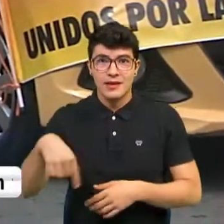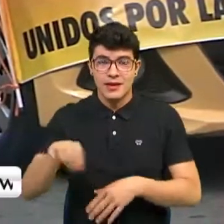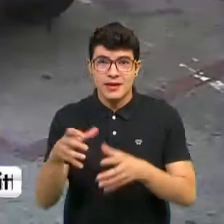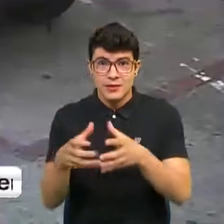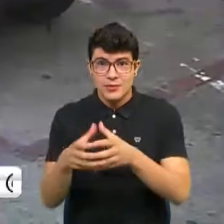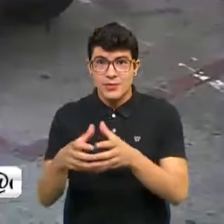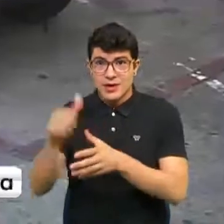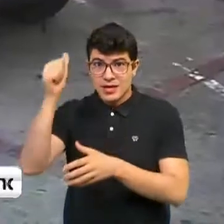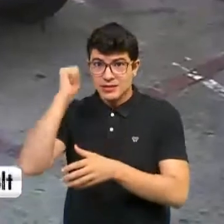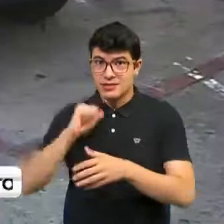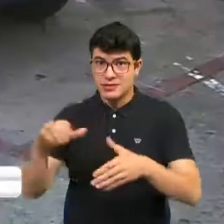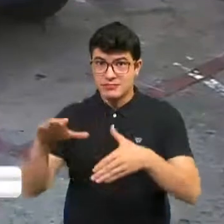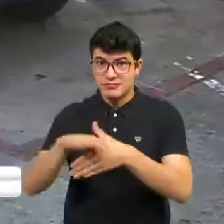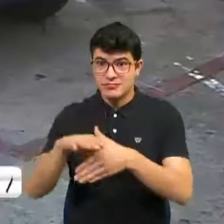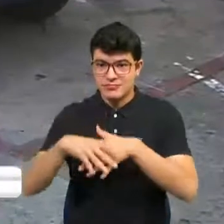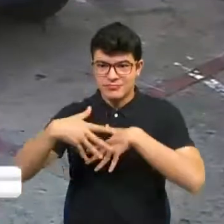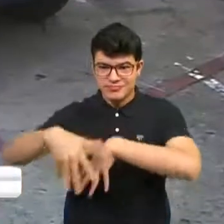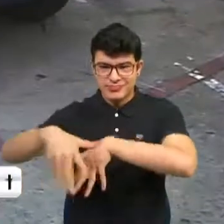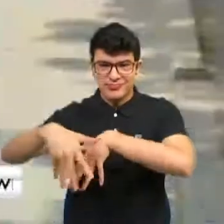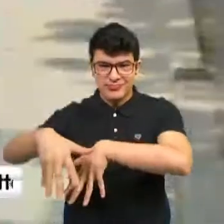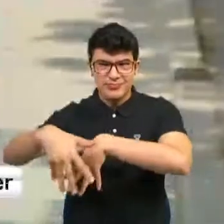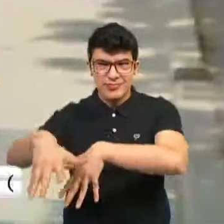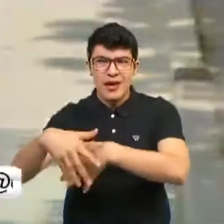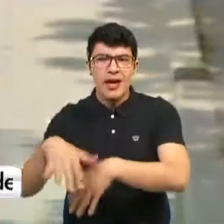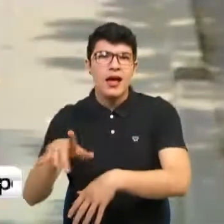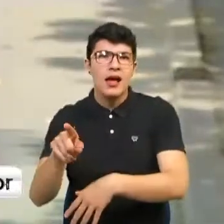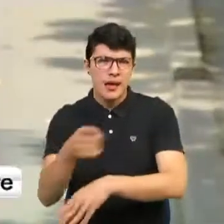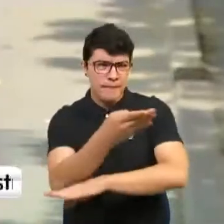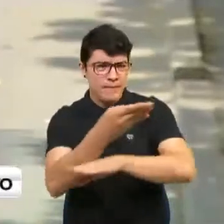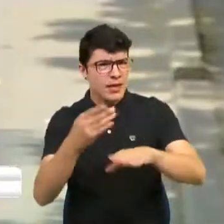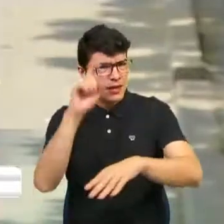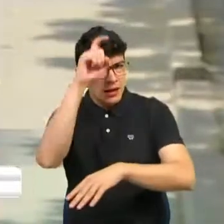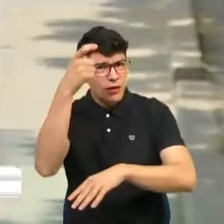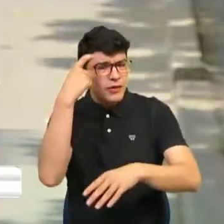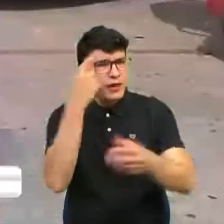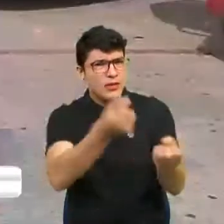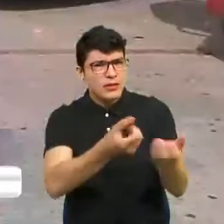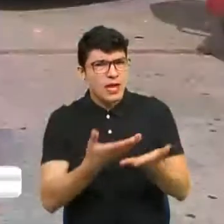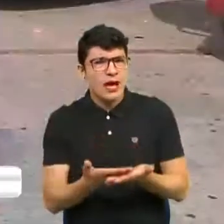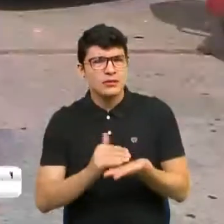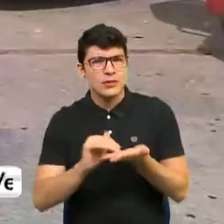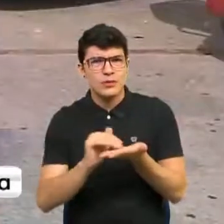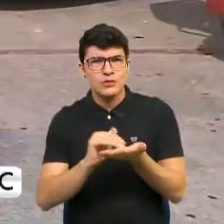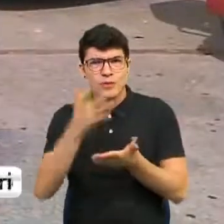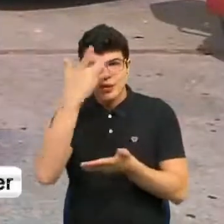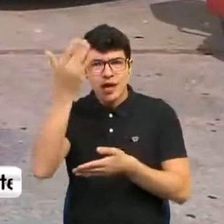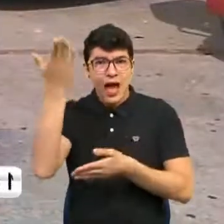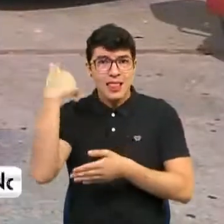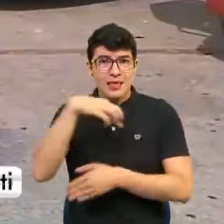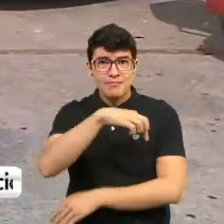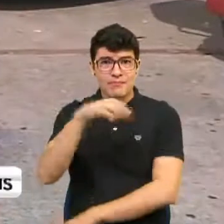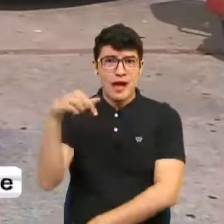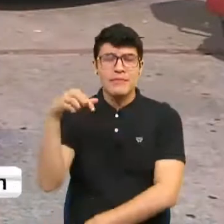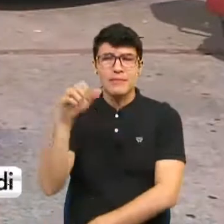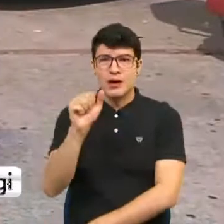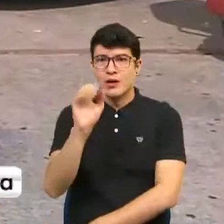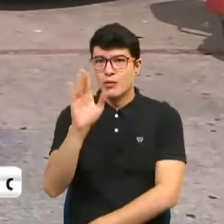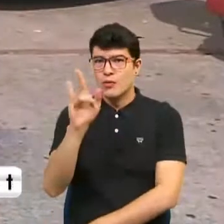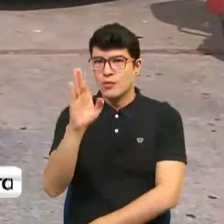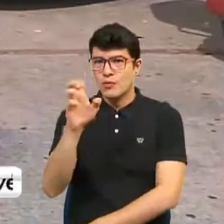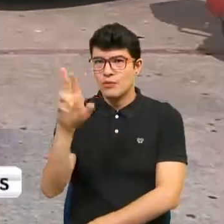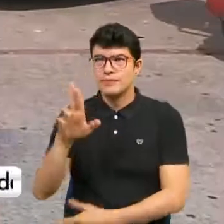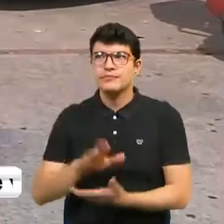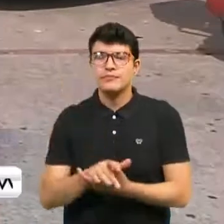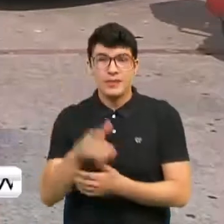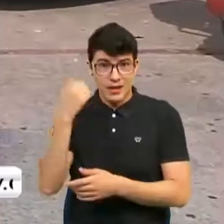al Ministerio del Transporte que dé respuesta y solución ante las aplicaciones móviles como Uber. La vez pasada, hace 2 años, hicimos una